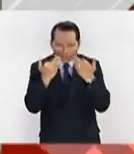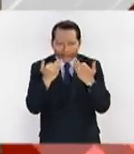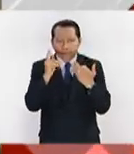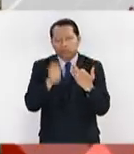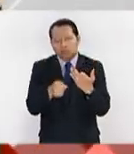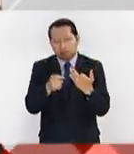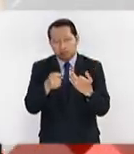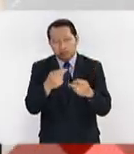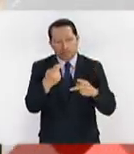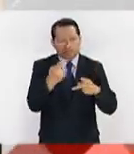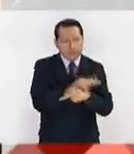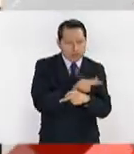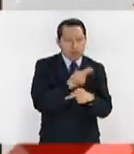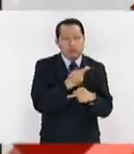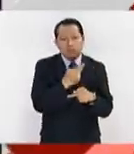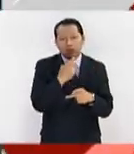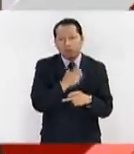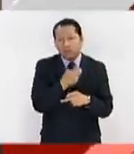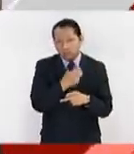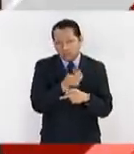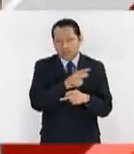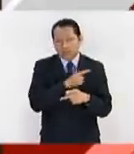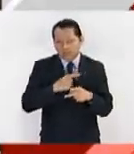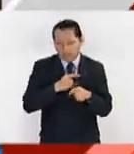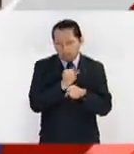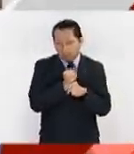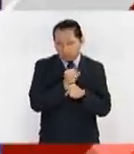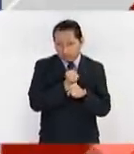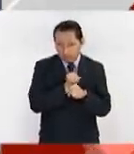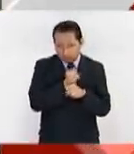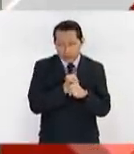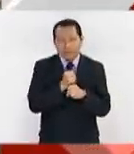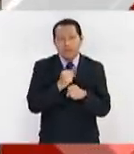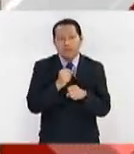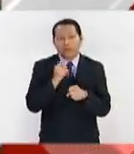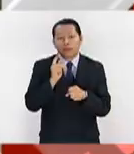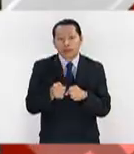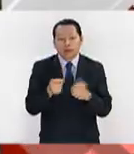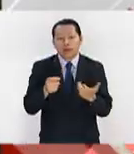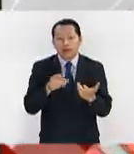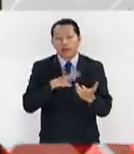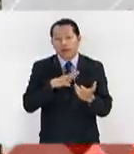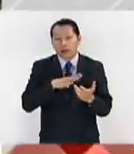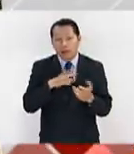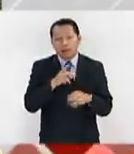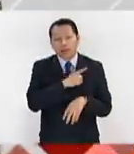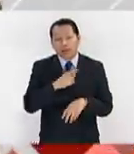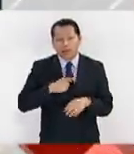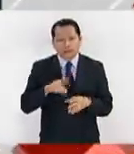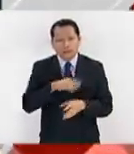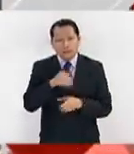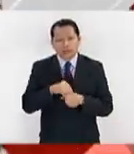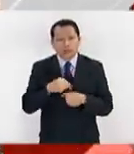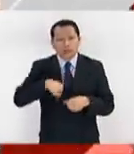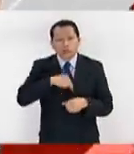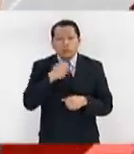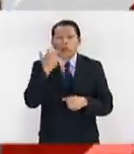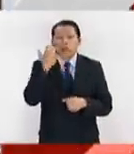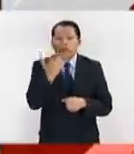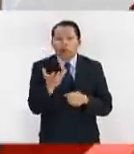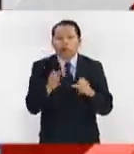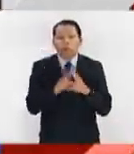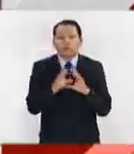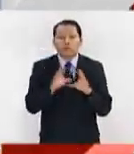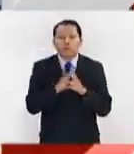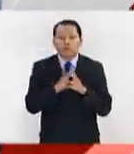ya fue, sin menospreciar el intento del TEC de hacer su peritaje, pero simplemente nosotros queremos pues